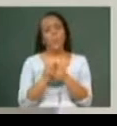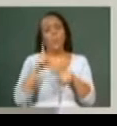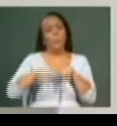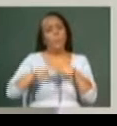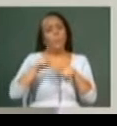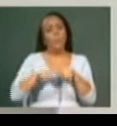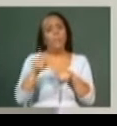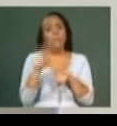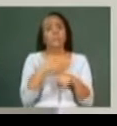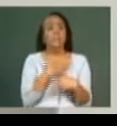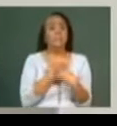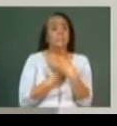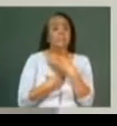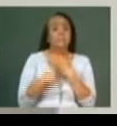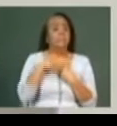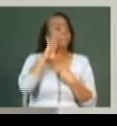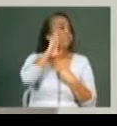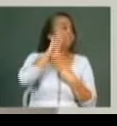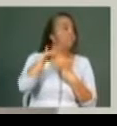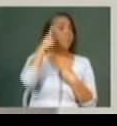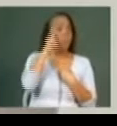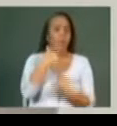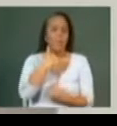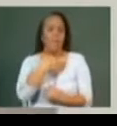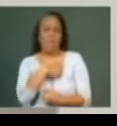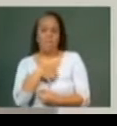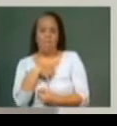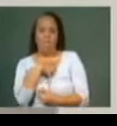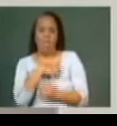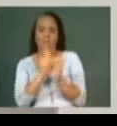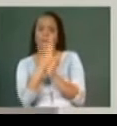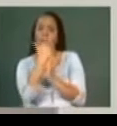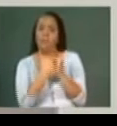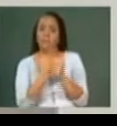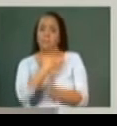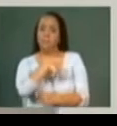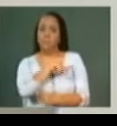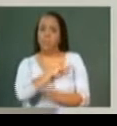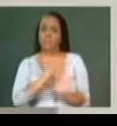sus congojas sean ignoradas por egoístas agendas personales.